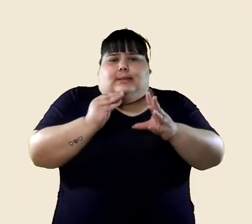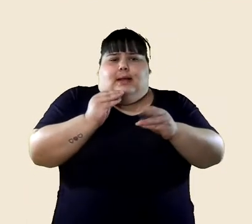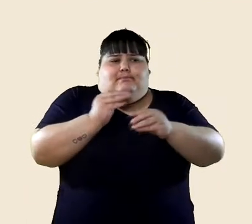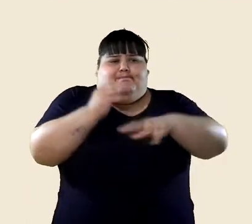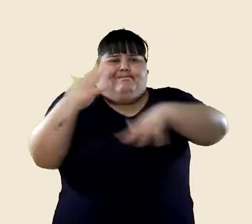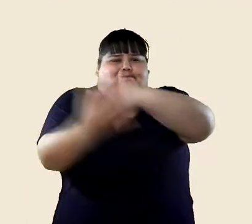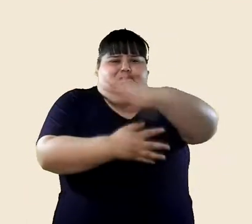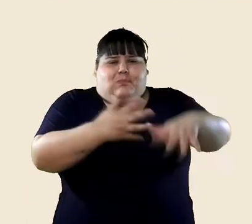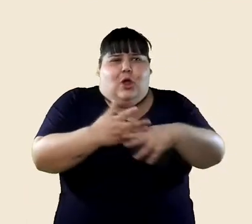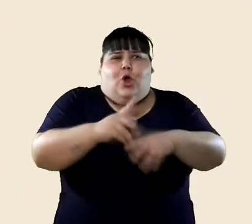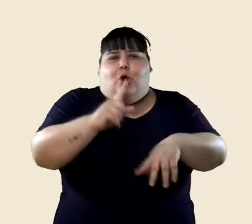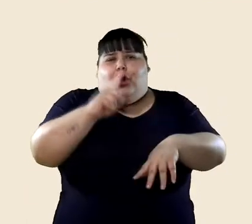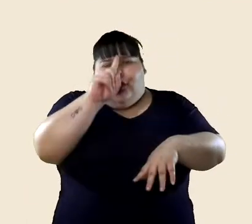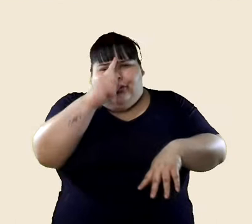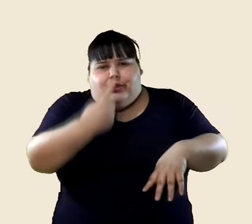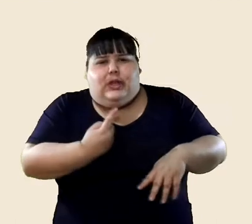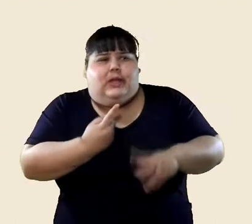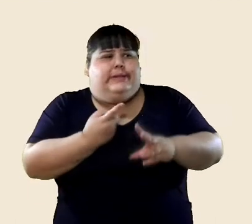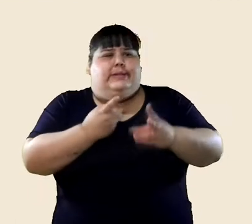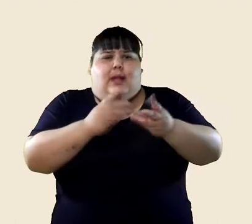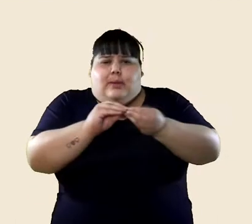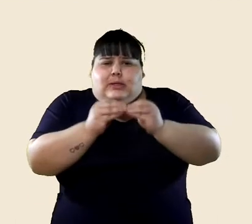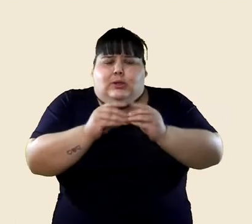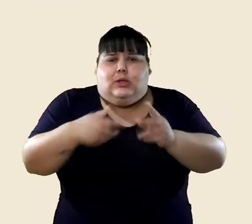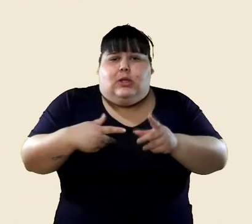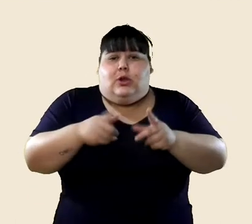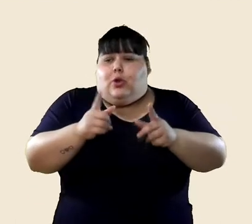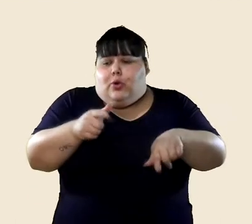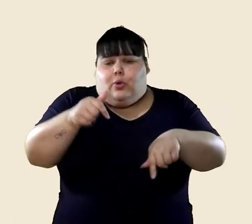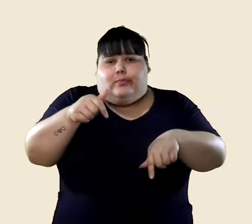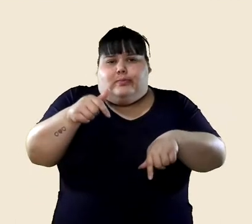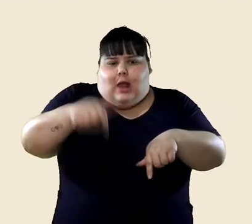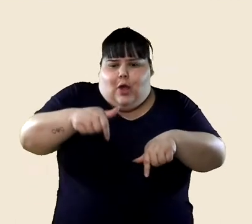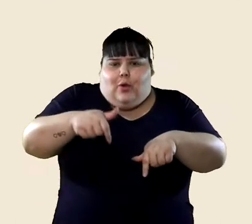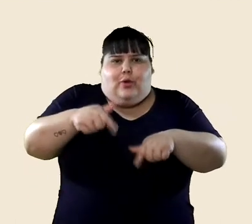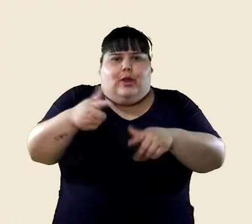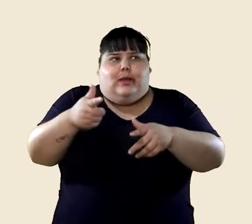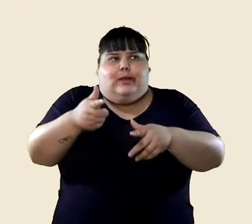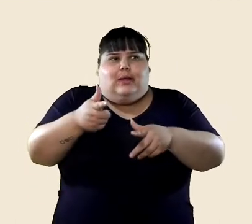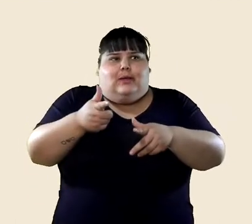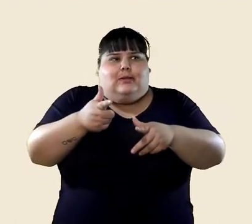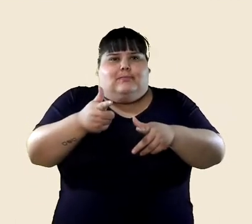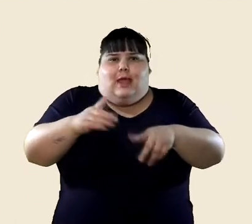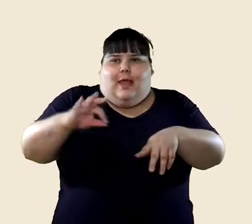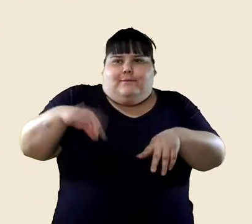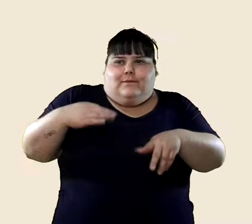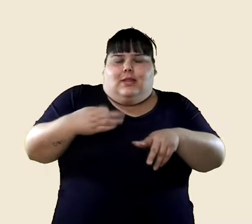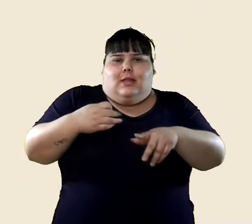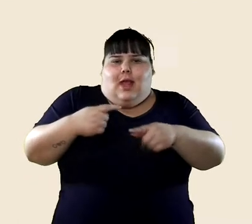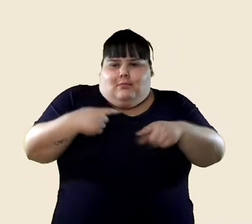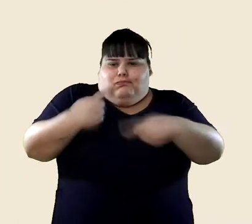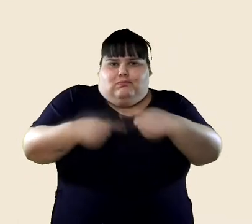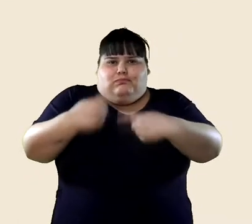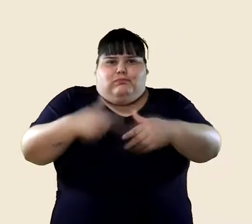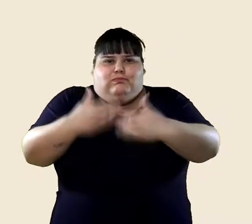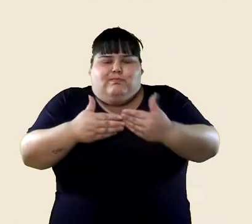poco tristes porque nos pasó tal cosa, o que ahora todos estamos como empezando a vivir cosas nuevas y eso es